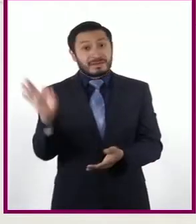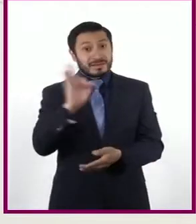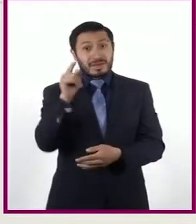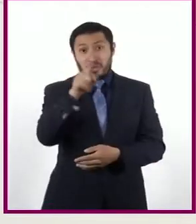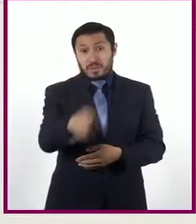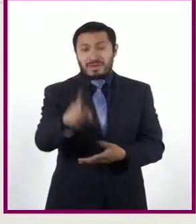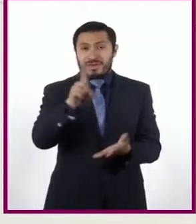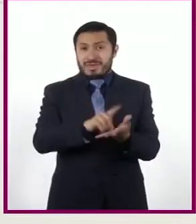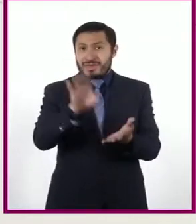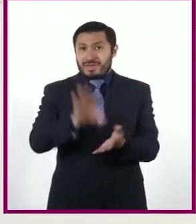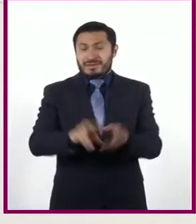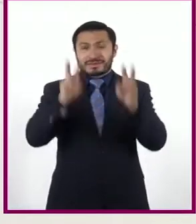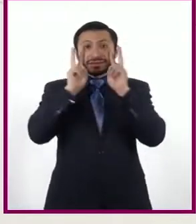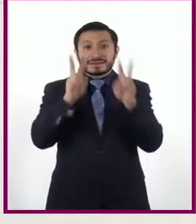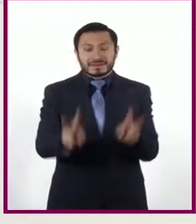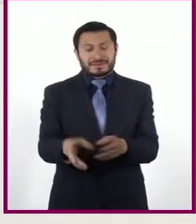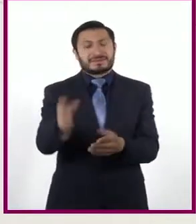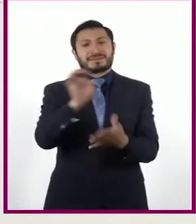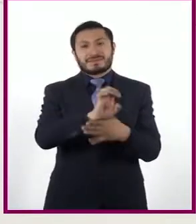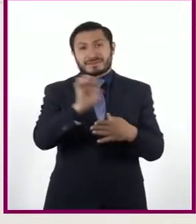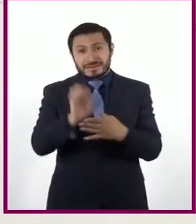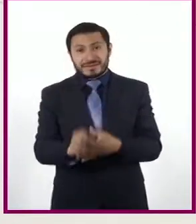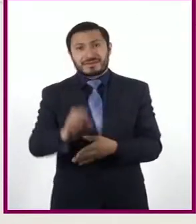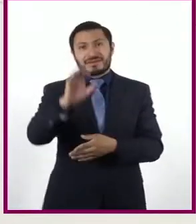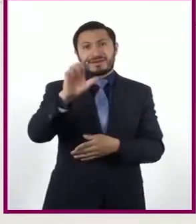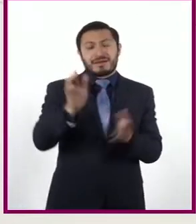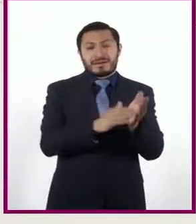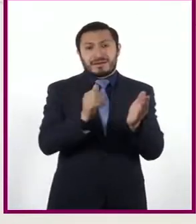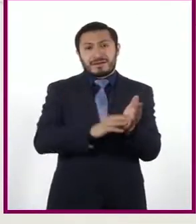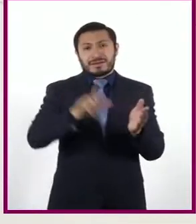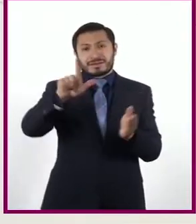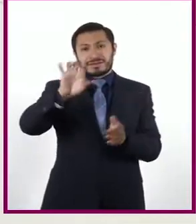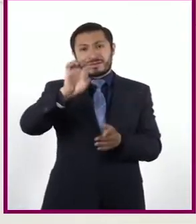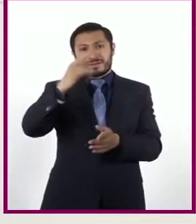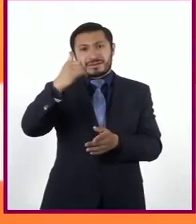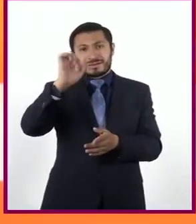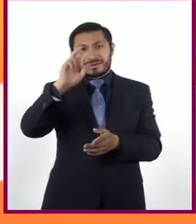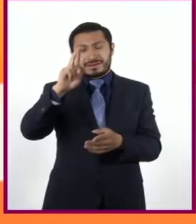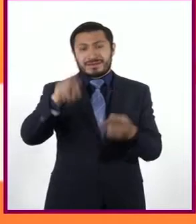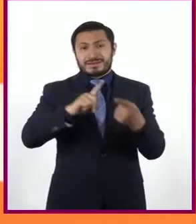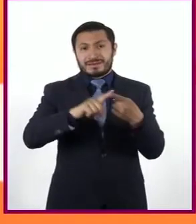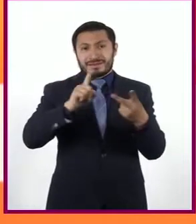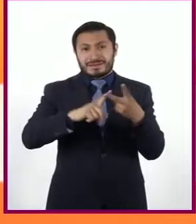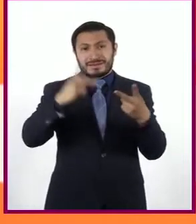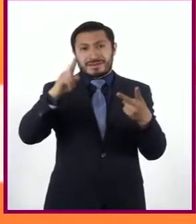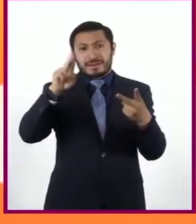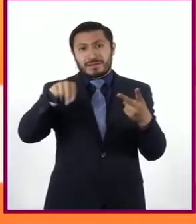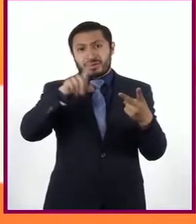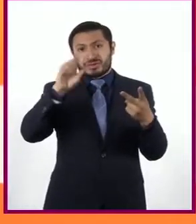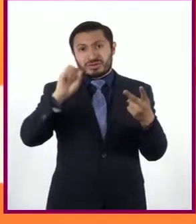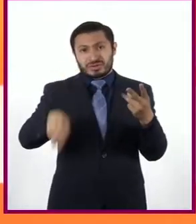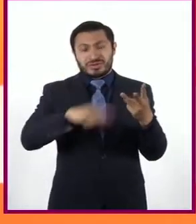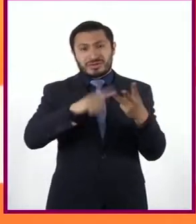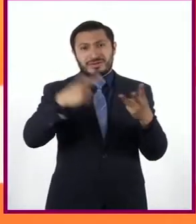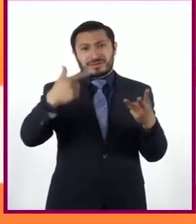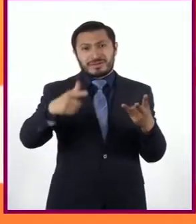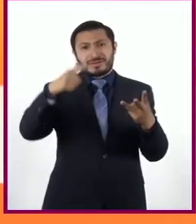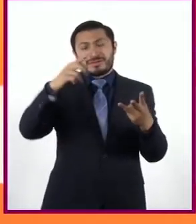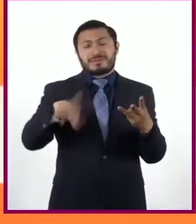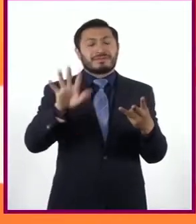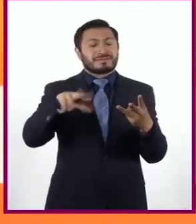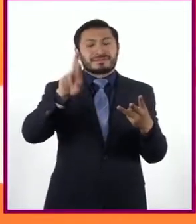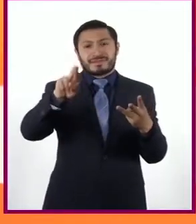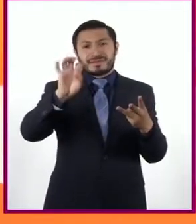discapacidad visual, preparen sus hojas Ledger, su punzón y su regleta. Les invitamos a que se pongan cómodos